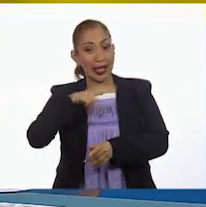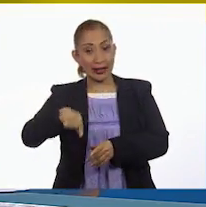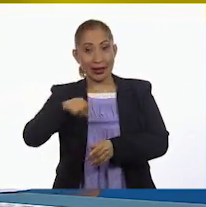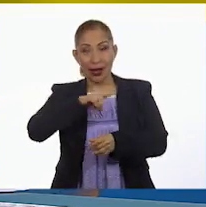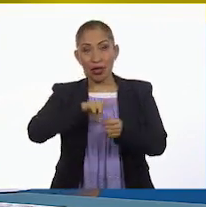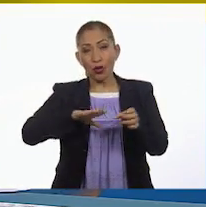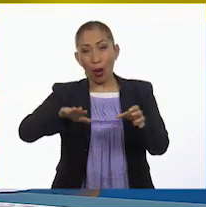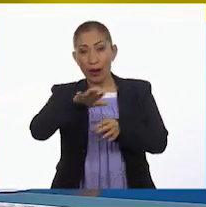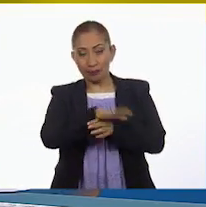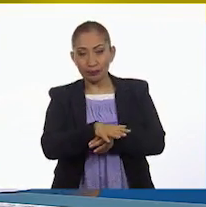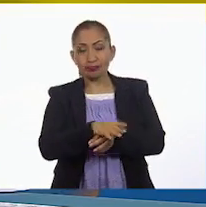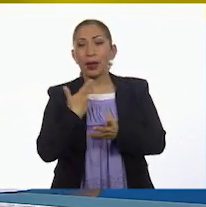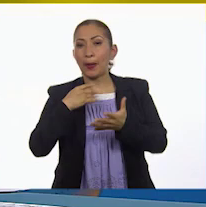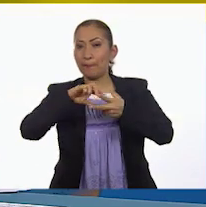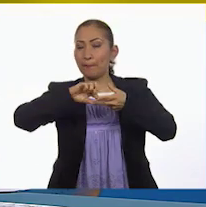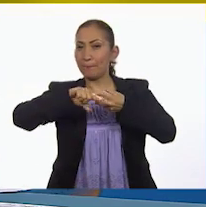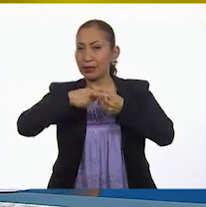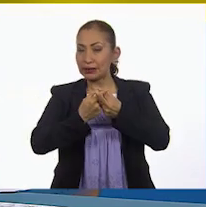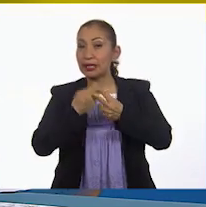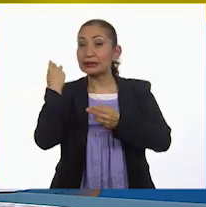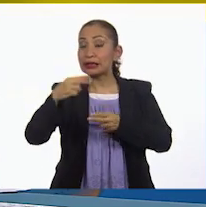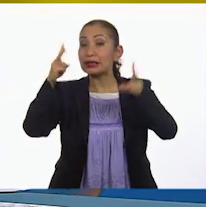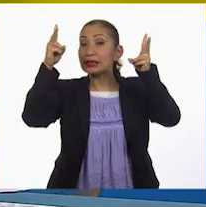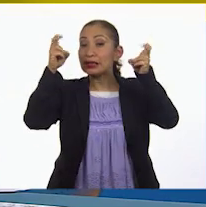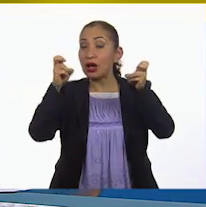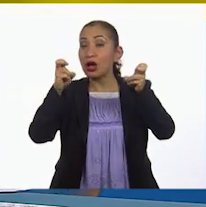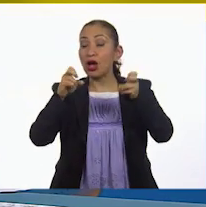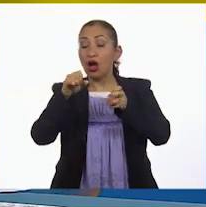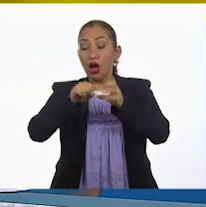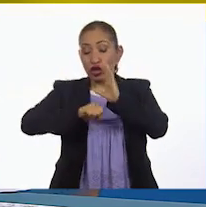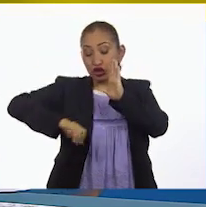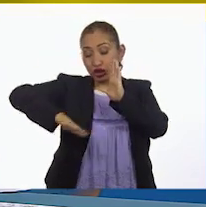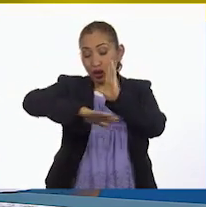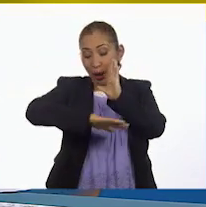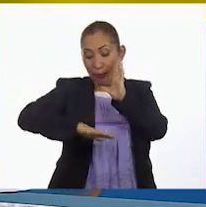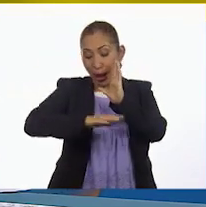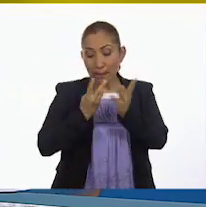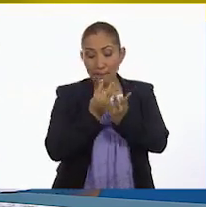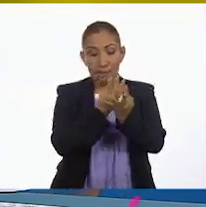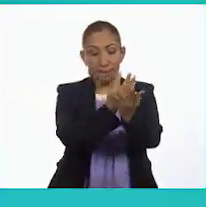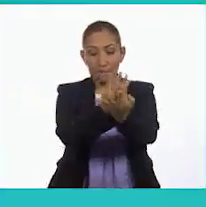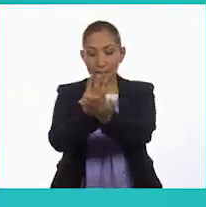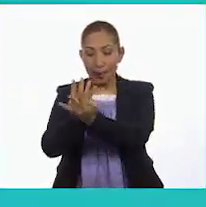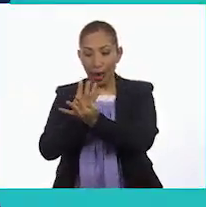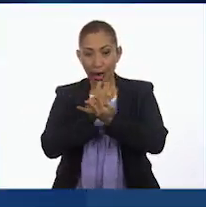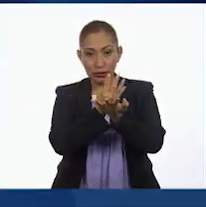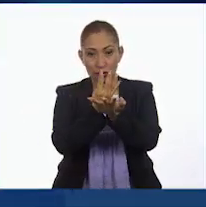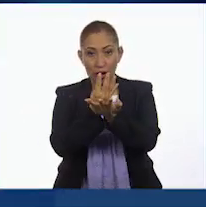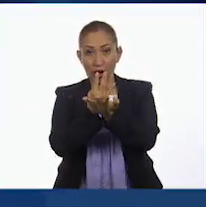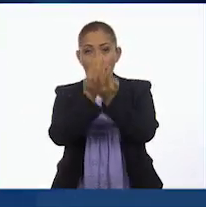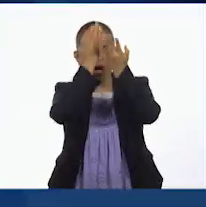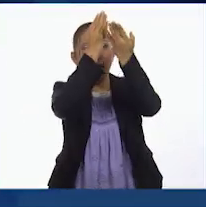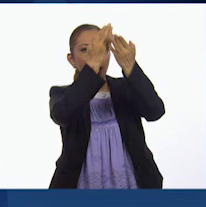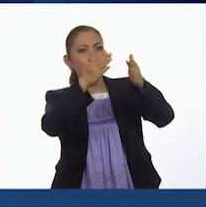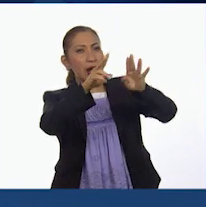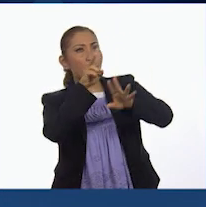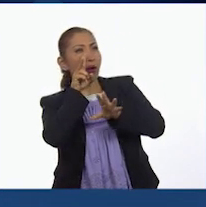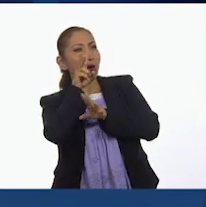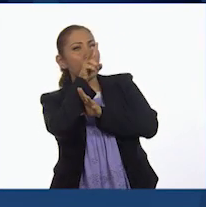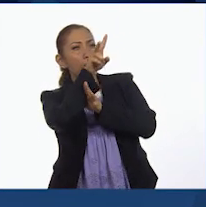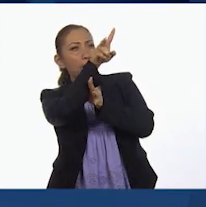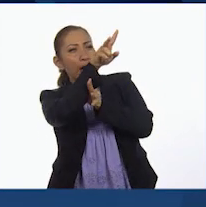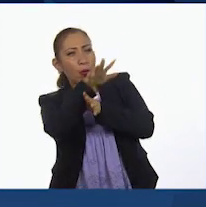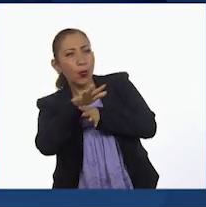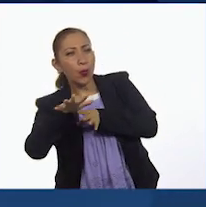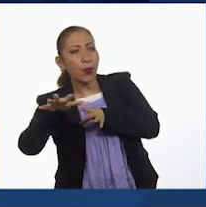naturaleza. Entonces vamos a comenzar con este que se llama Sombra sobre el pastizal. El pino se levanta entre